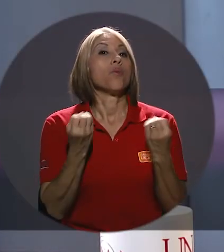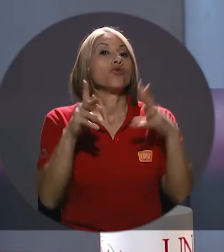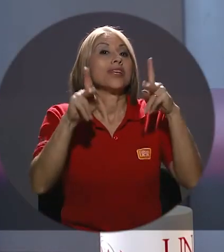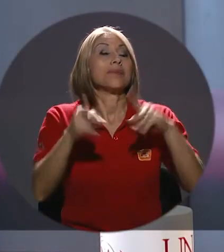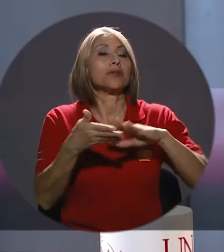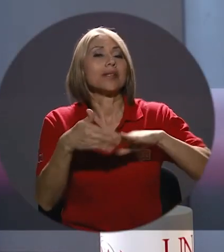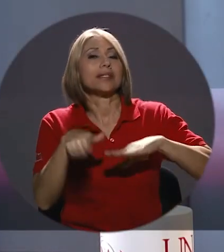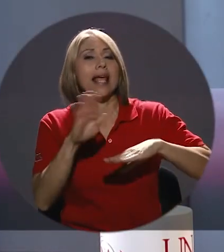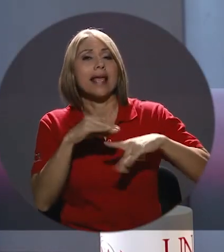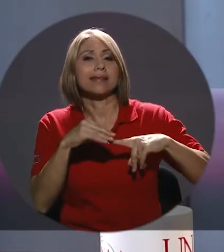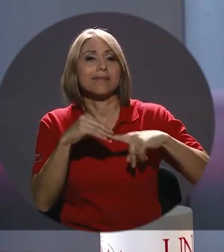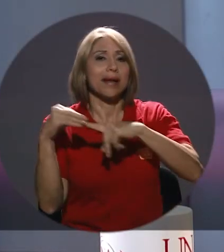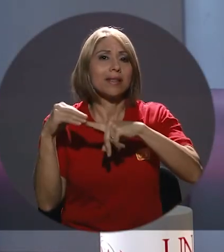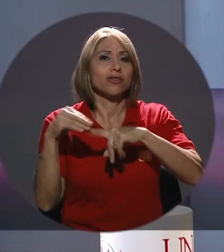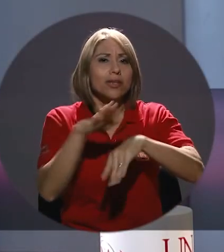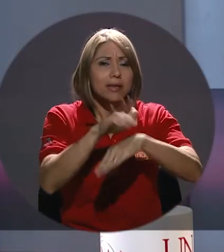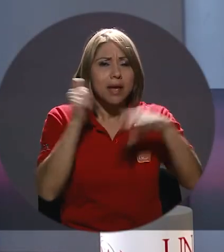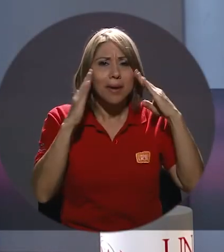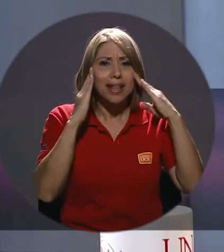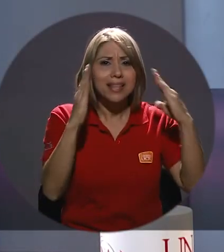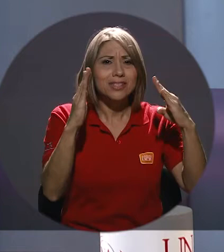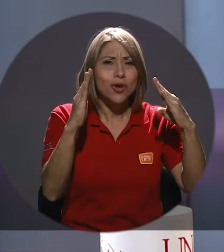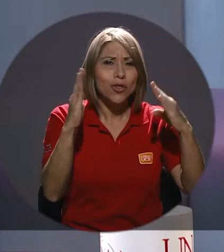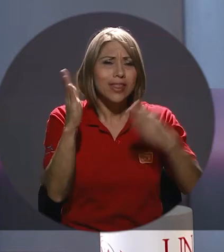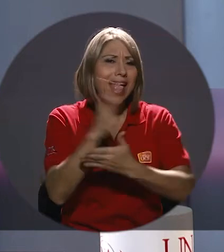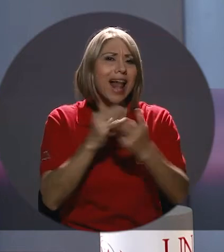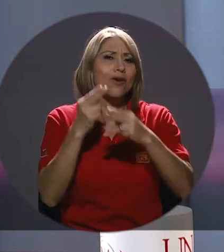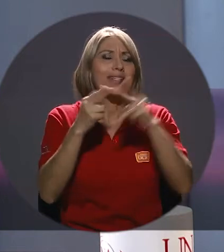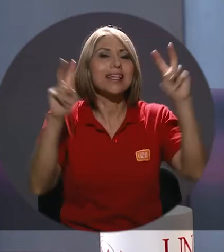Muchos expertos hacen un llamado de atención sobre la importancia